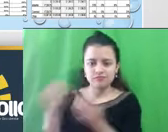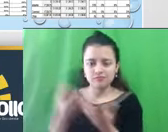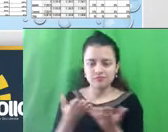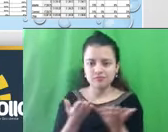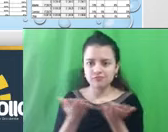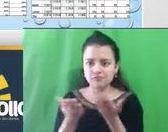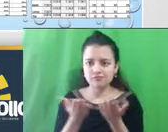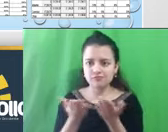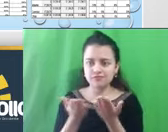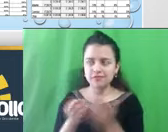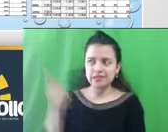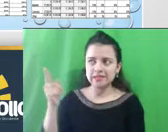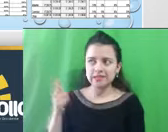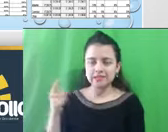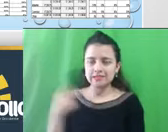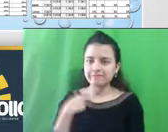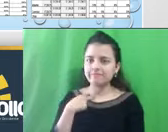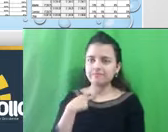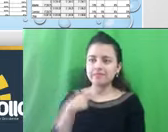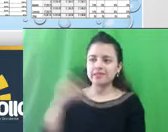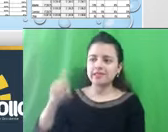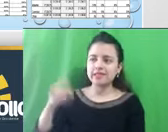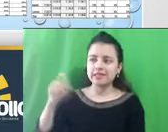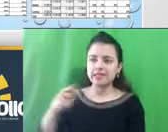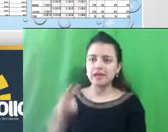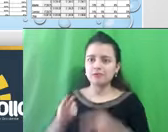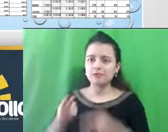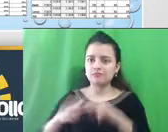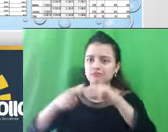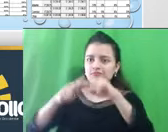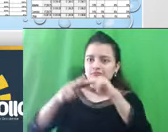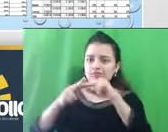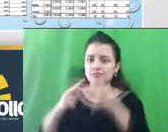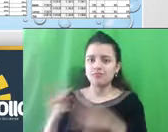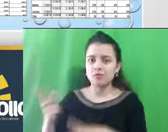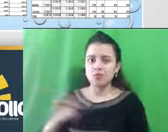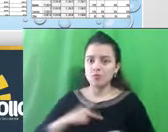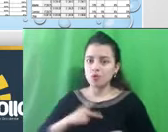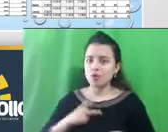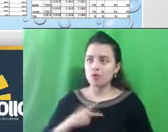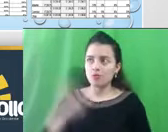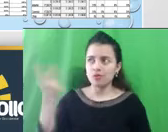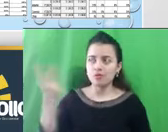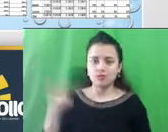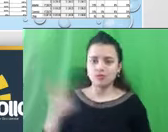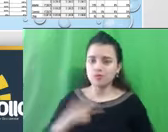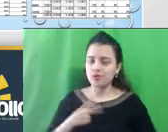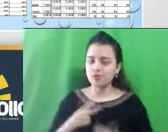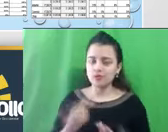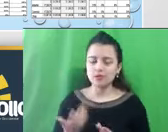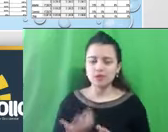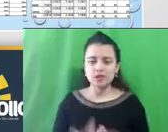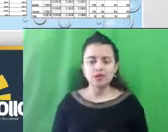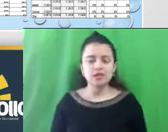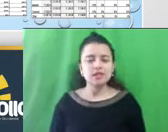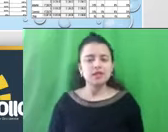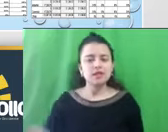realizarlo ya que la empresa estaba utilizando recursos que no correspondían